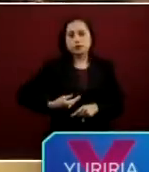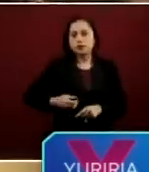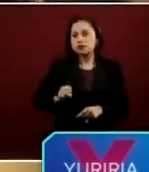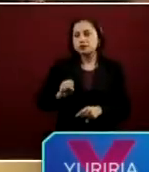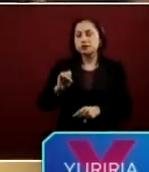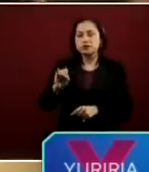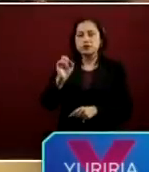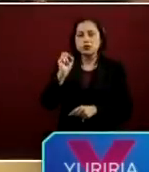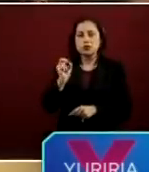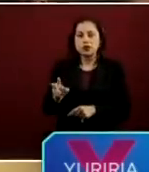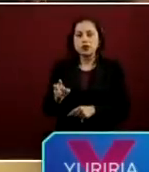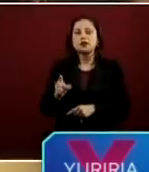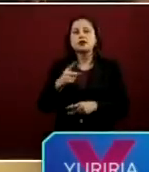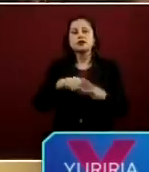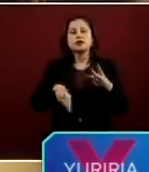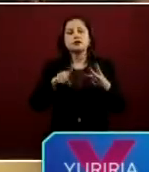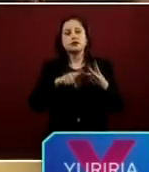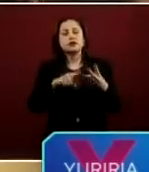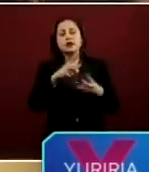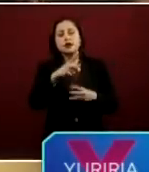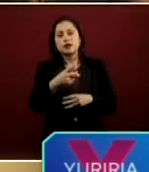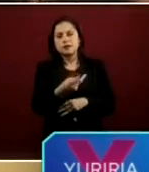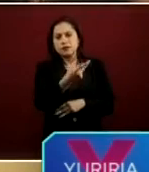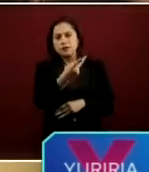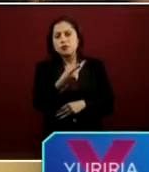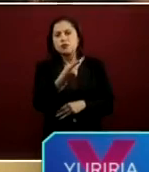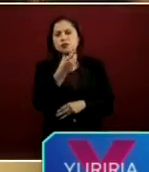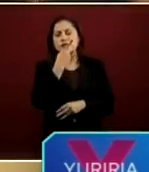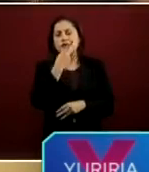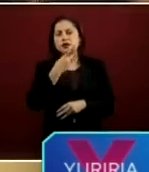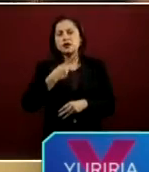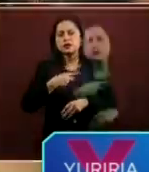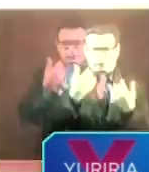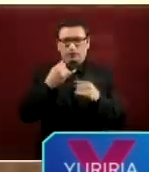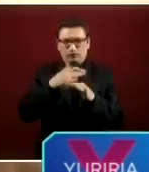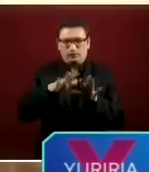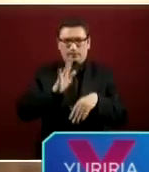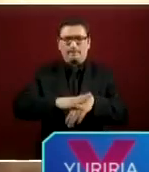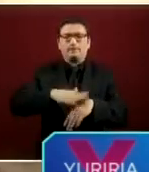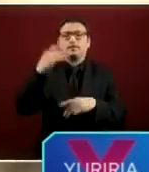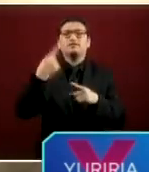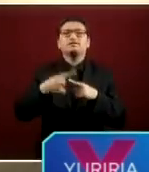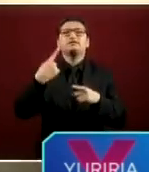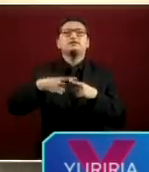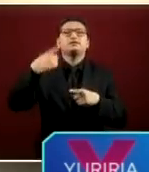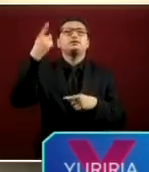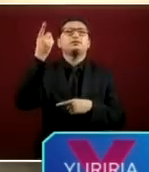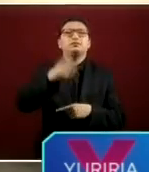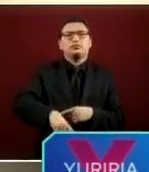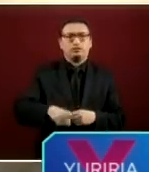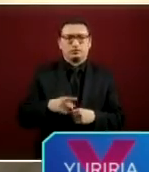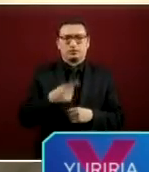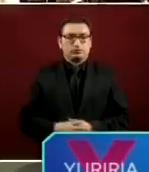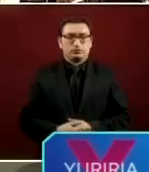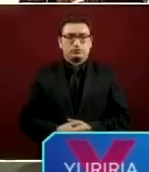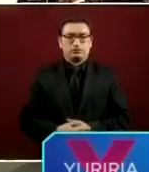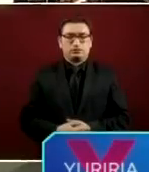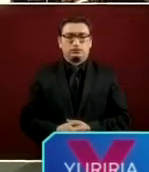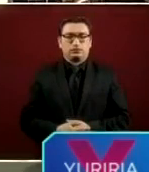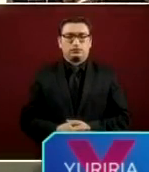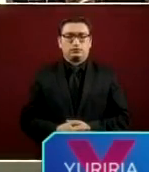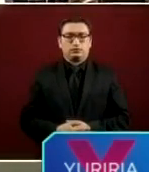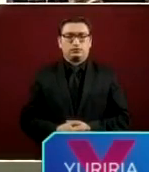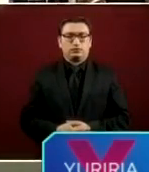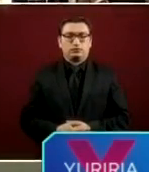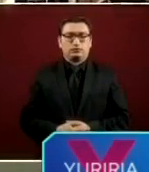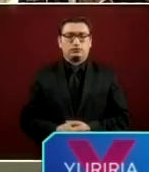¿Nos pueden precisar la hora exacta en la que fue liberado Ovidio Guzmán? ¿Quién fue el que ordena este operativo? Esta